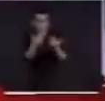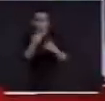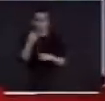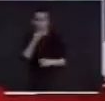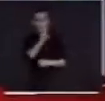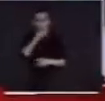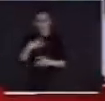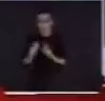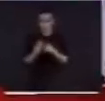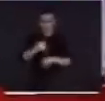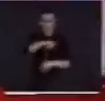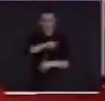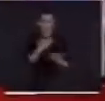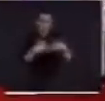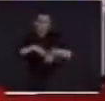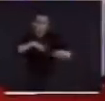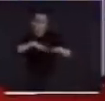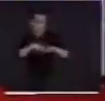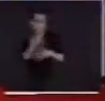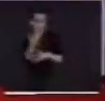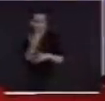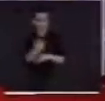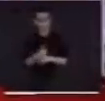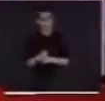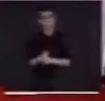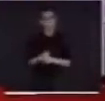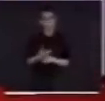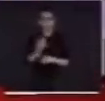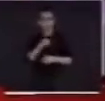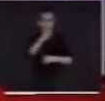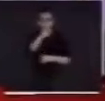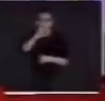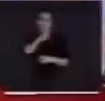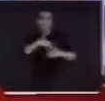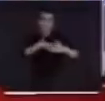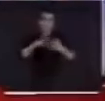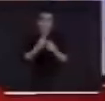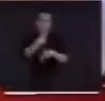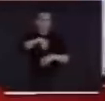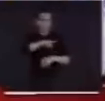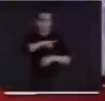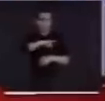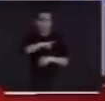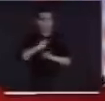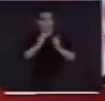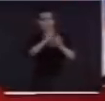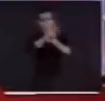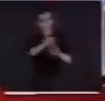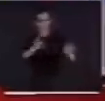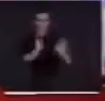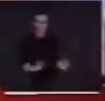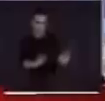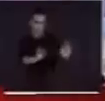conmigo muévete baila con los saranga tenga levántate verá que yo no te